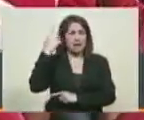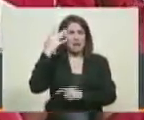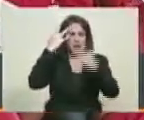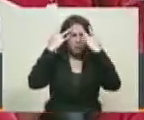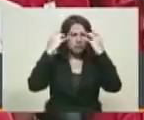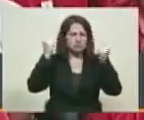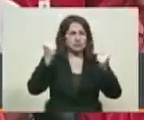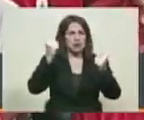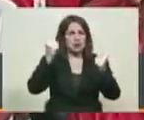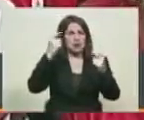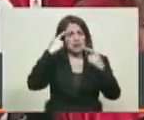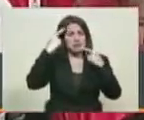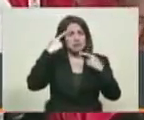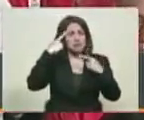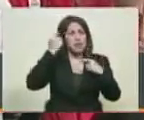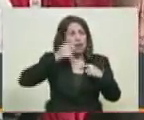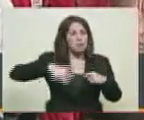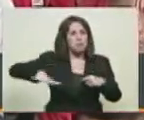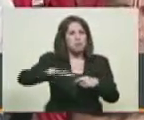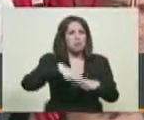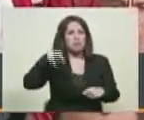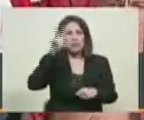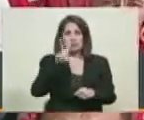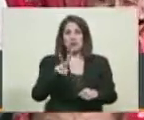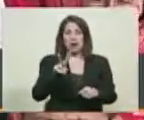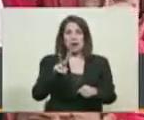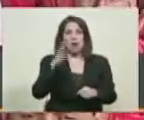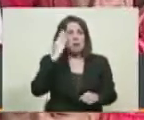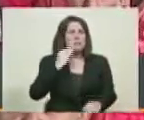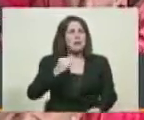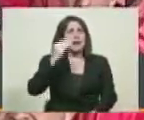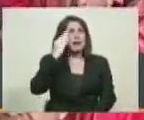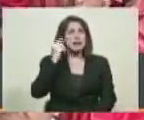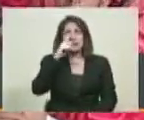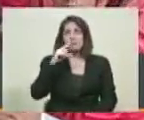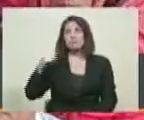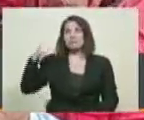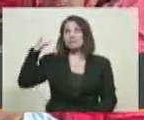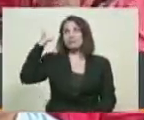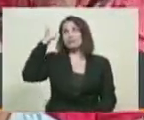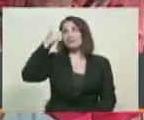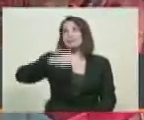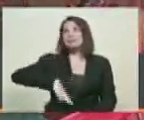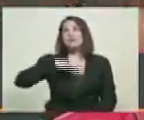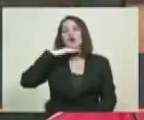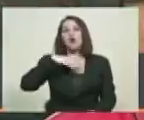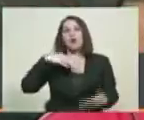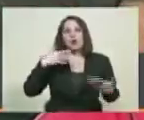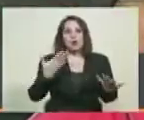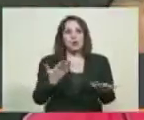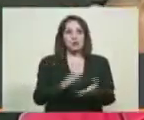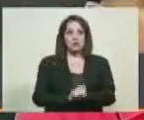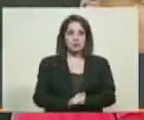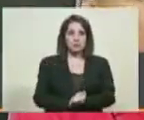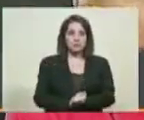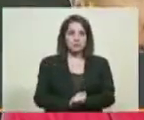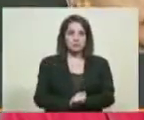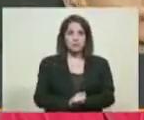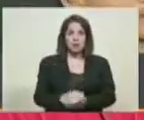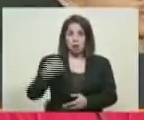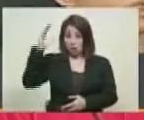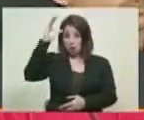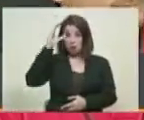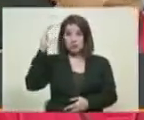pueblo venezolano. El pueblo venezolano ha acumulado una experiencia, un conocimiento y